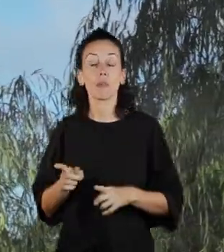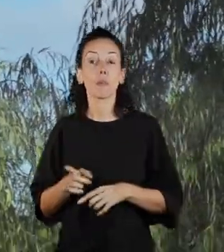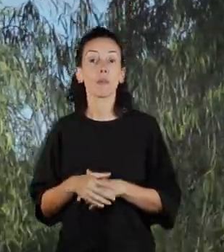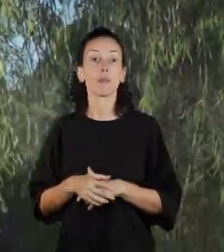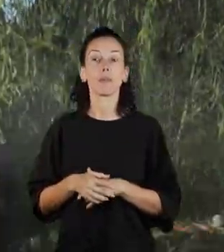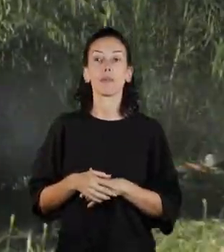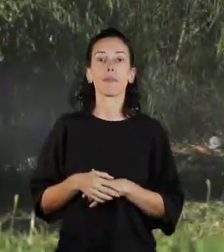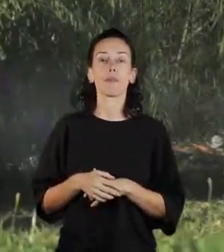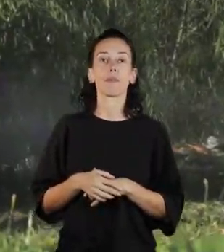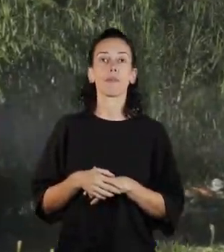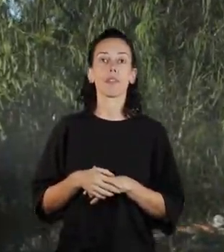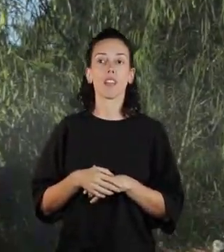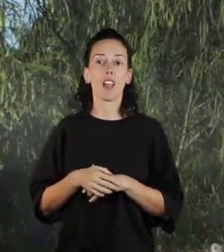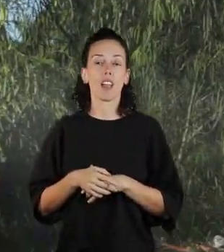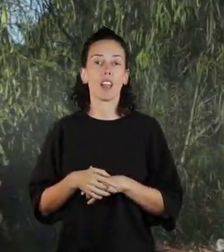vivía